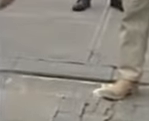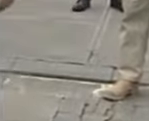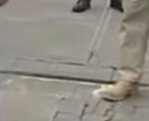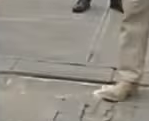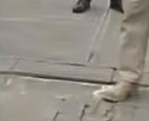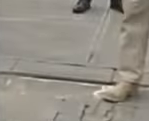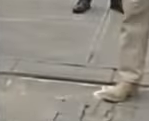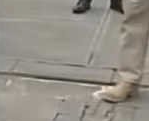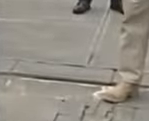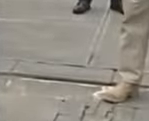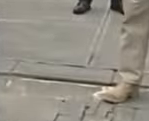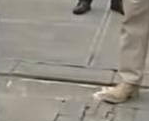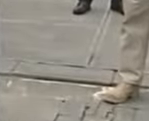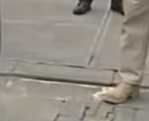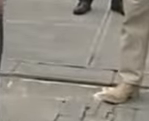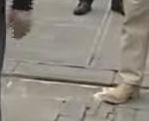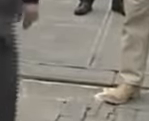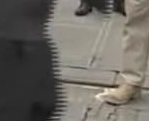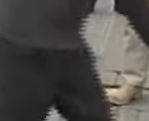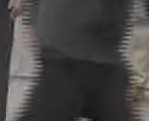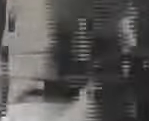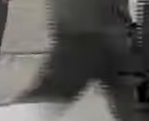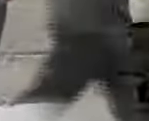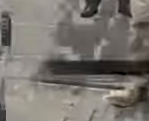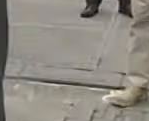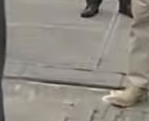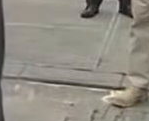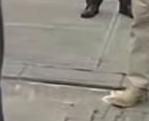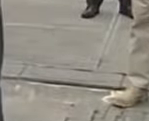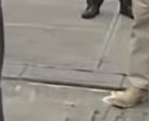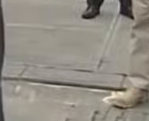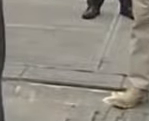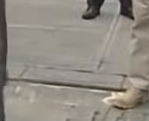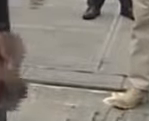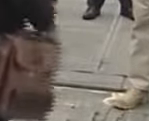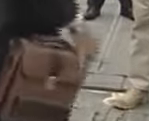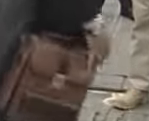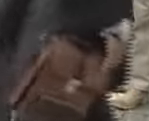Transportes y Comunicaciones, el ministro de Agricultura,